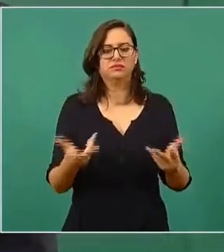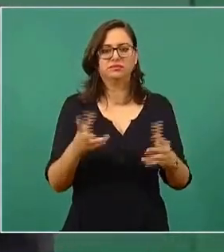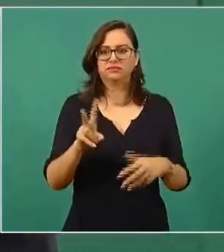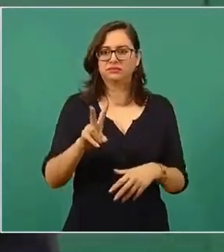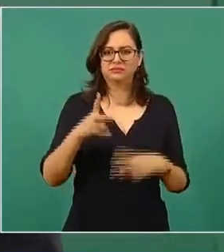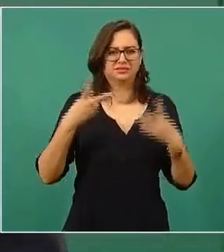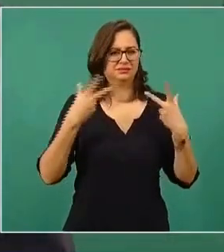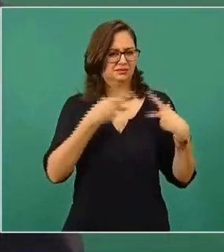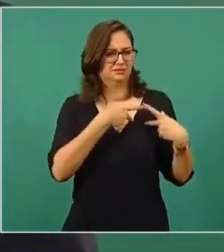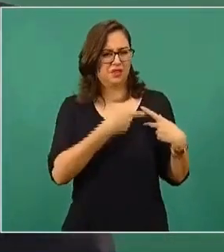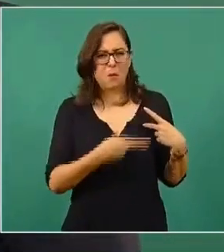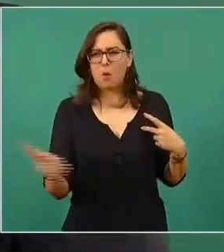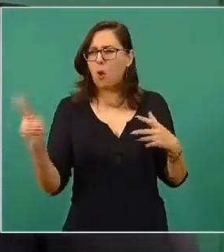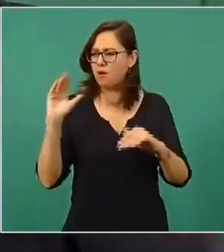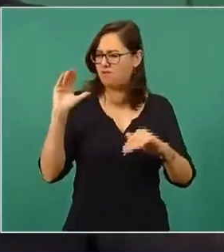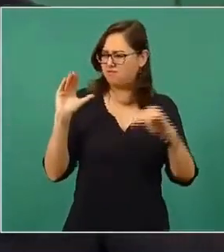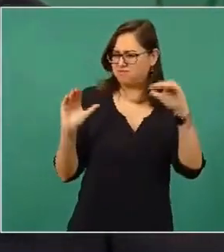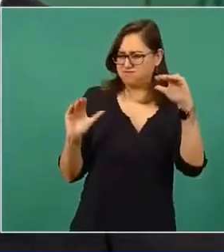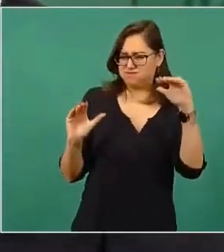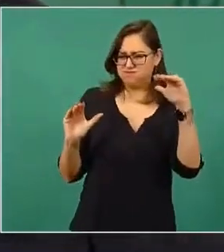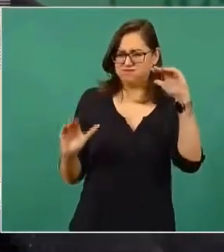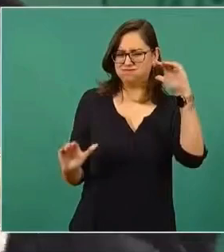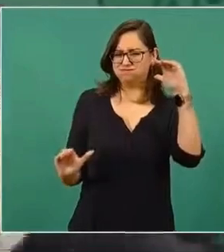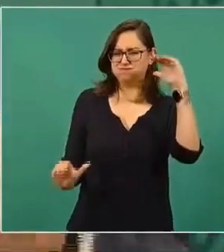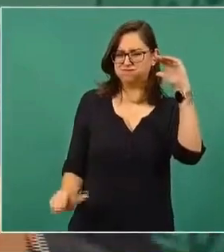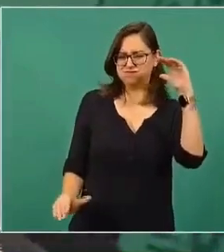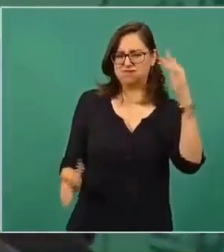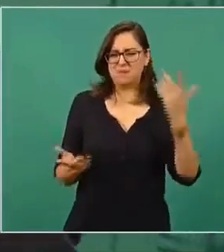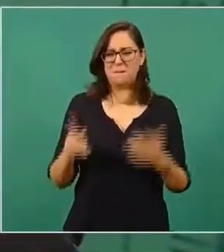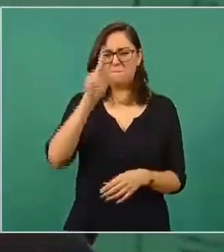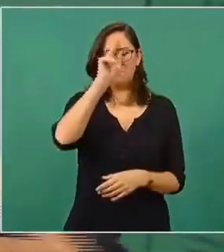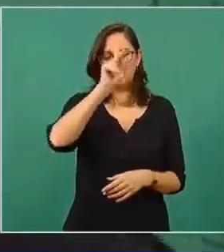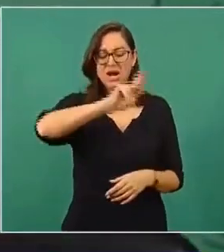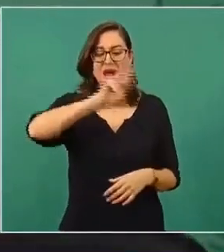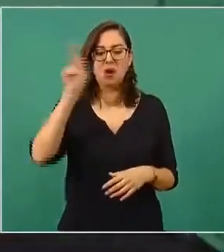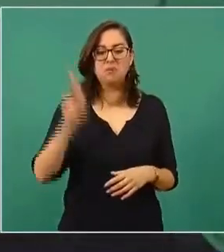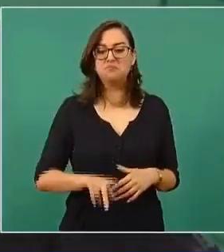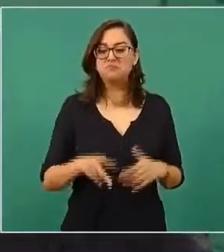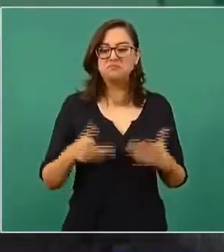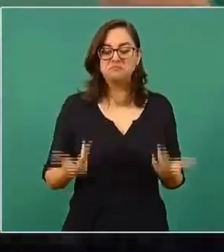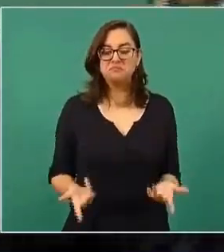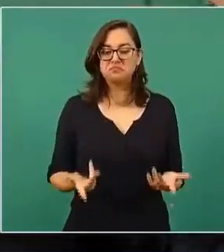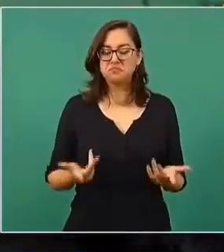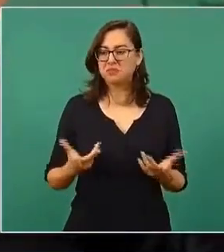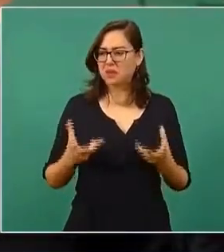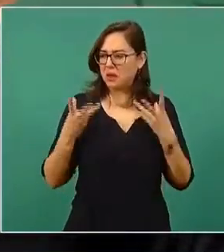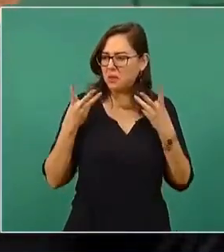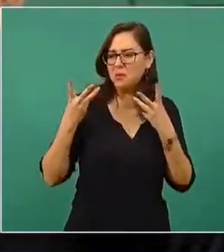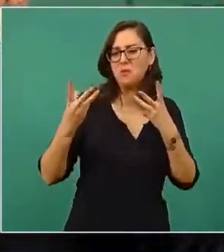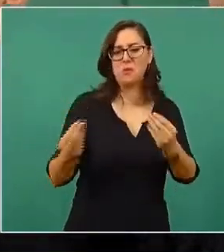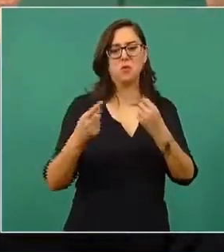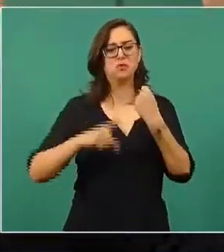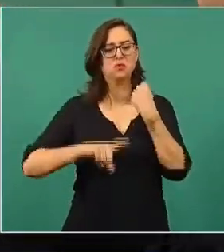monstruosa desigualdad y que de ahí se deriven